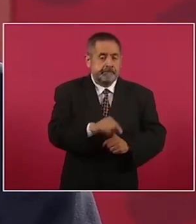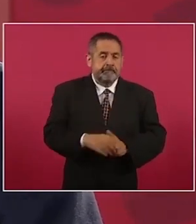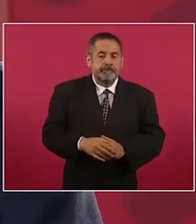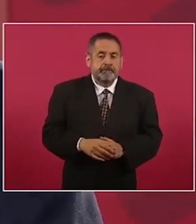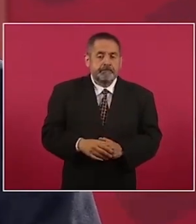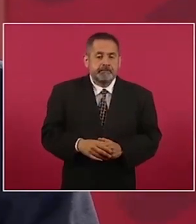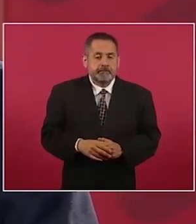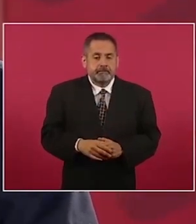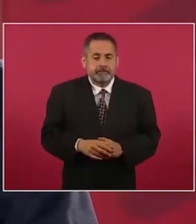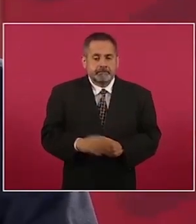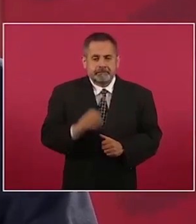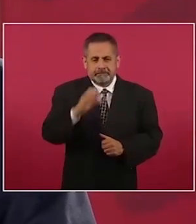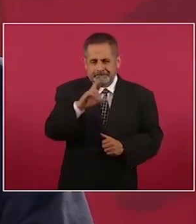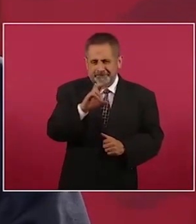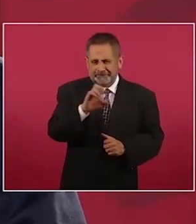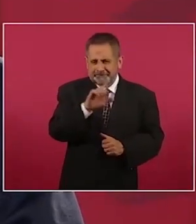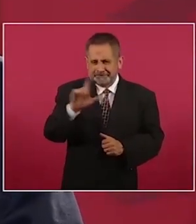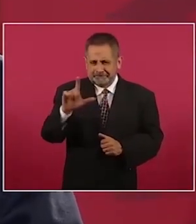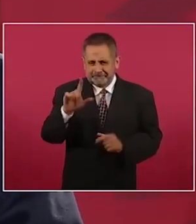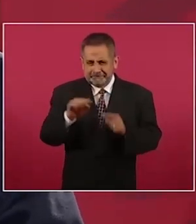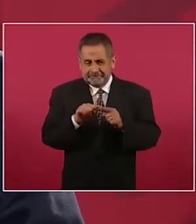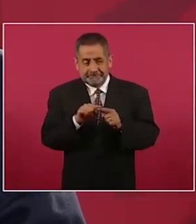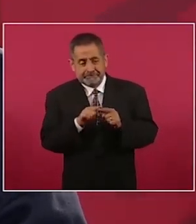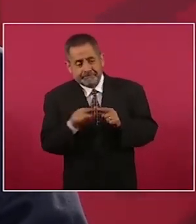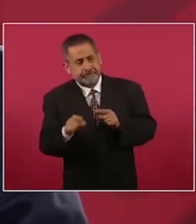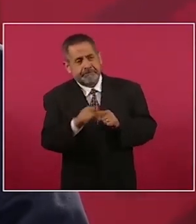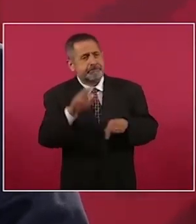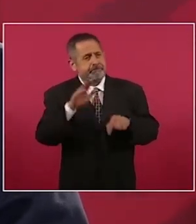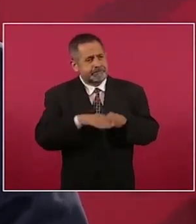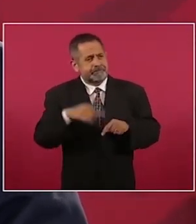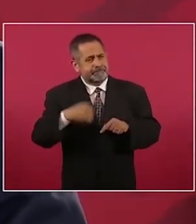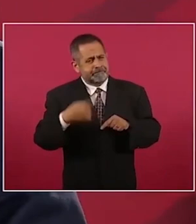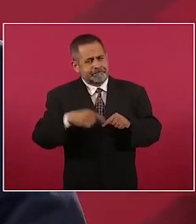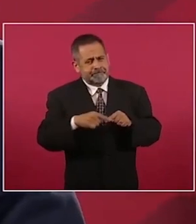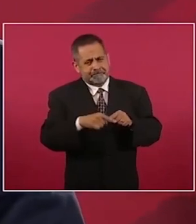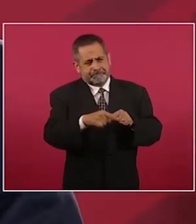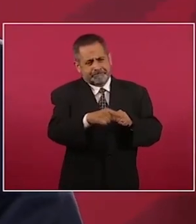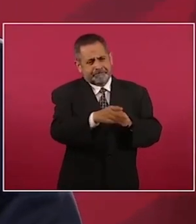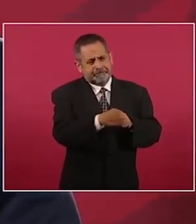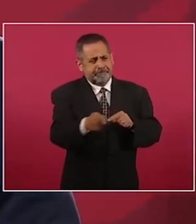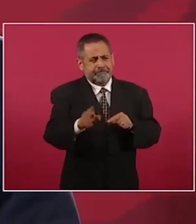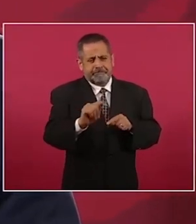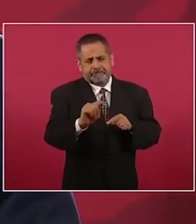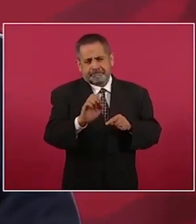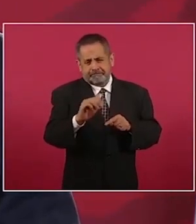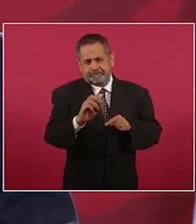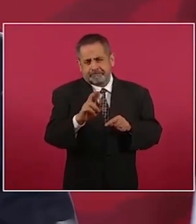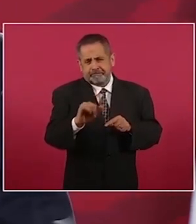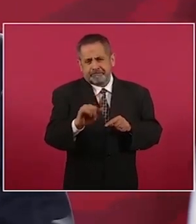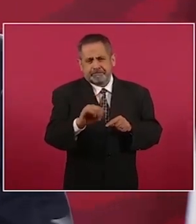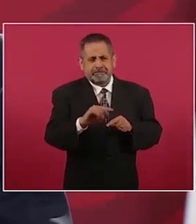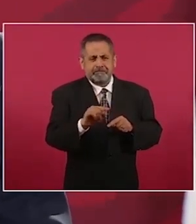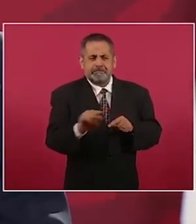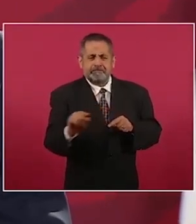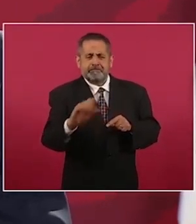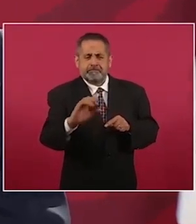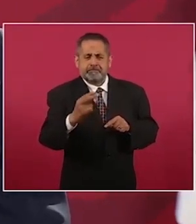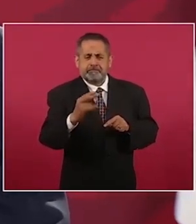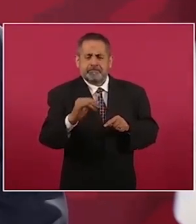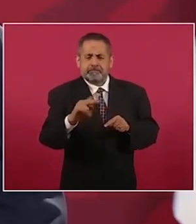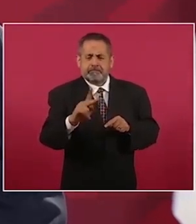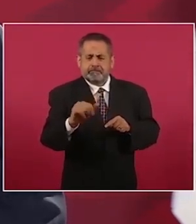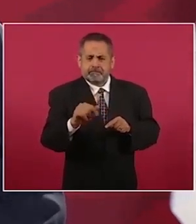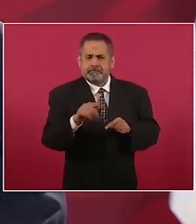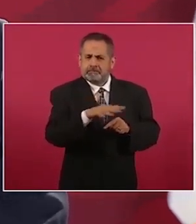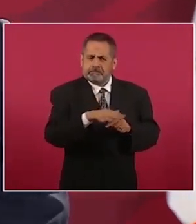de krill hacia adelante por te morís por chínipas es